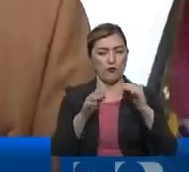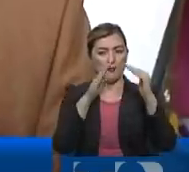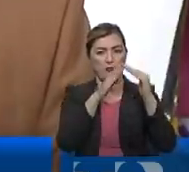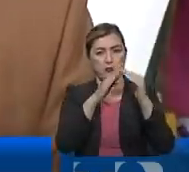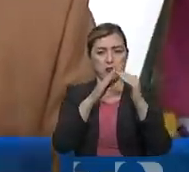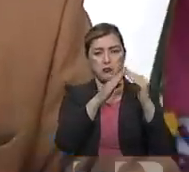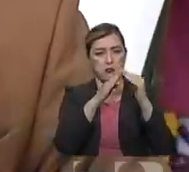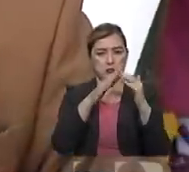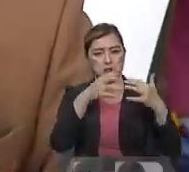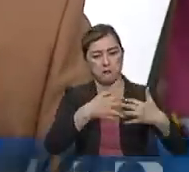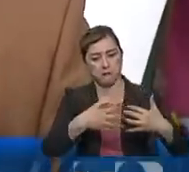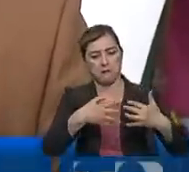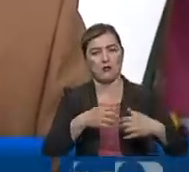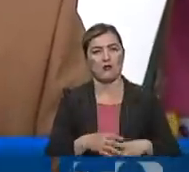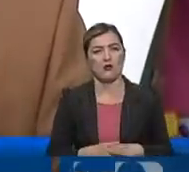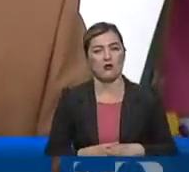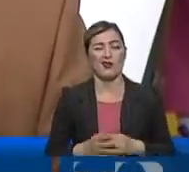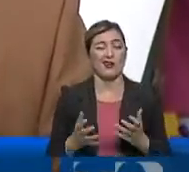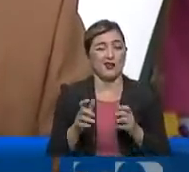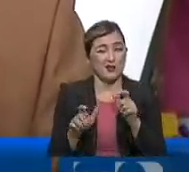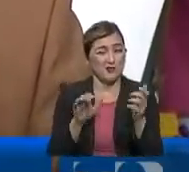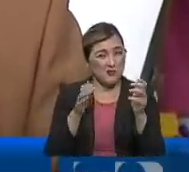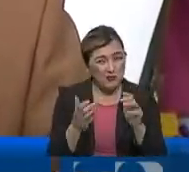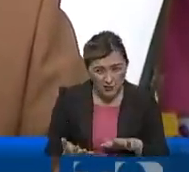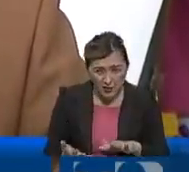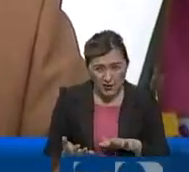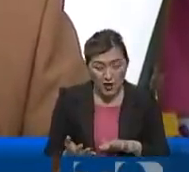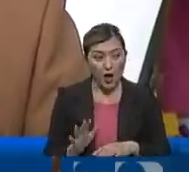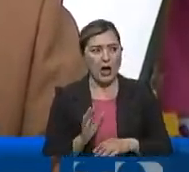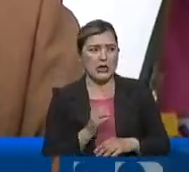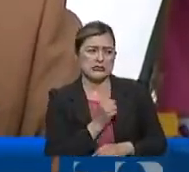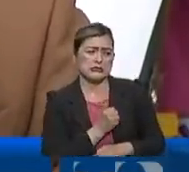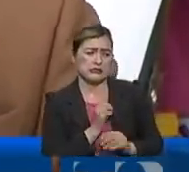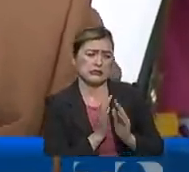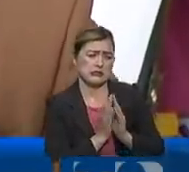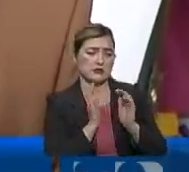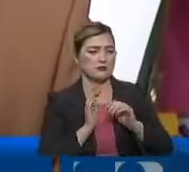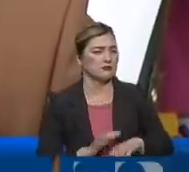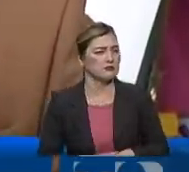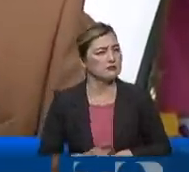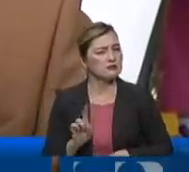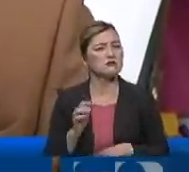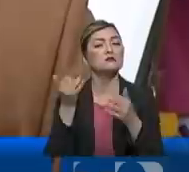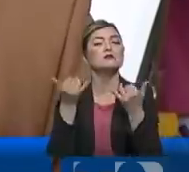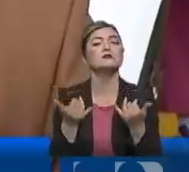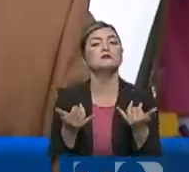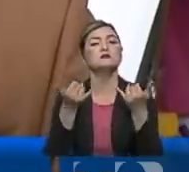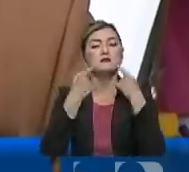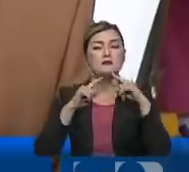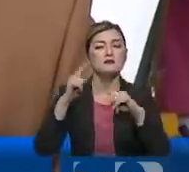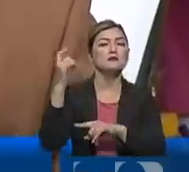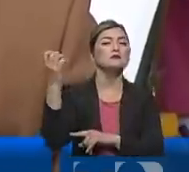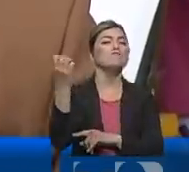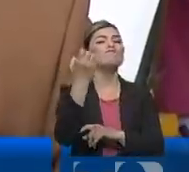No esperen que aquí hayan pérdida de vidas humanas para hacerse los que se conduelen, sino que ahora declaren